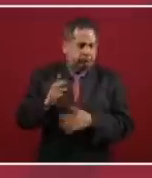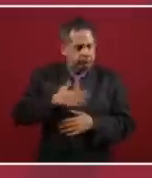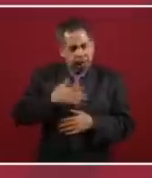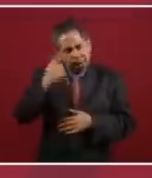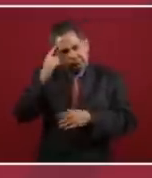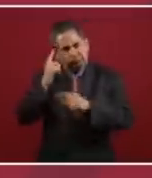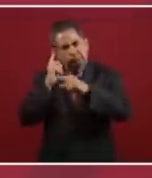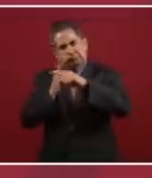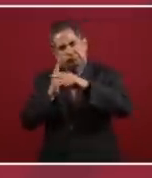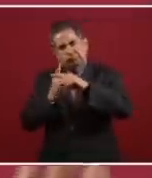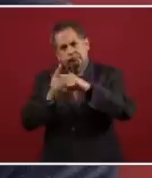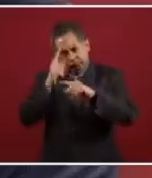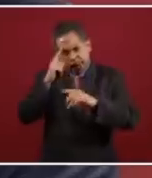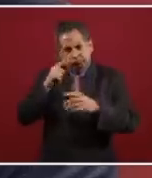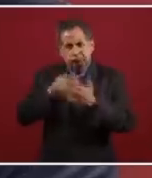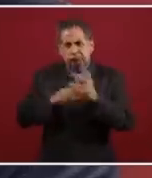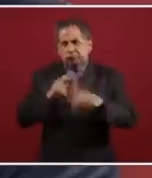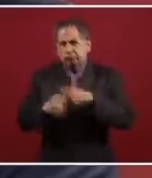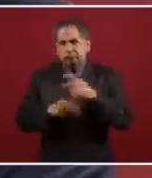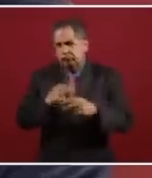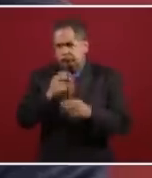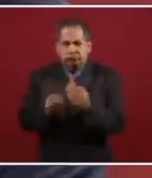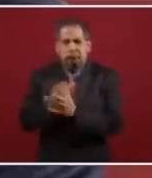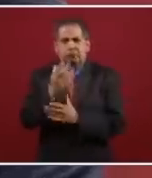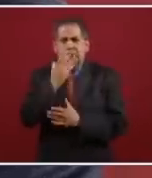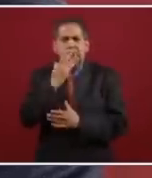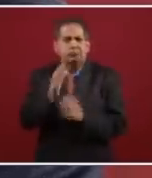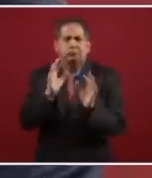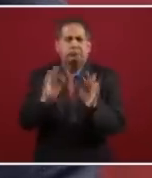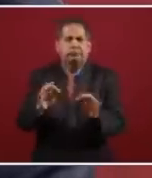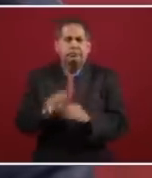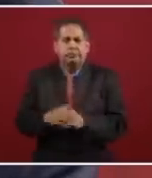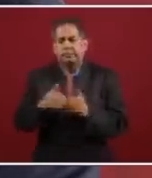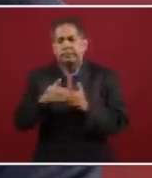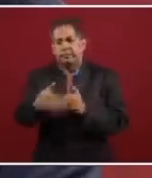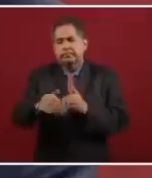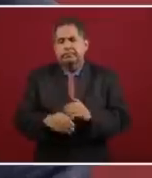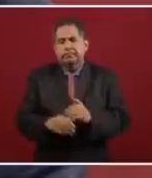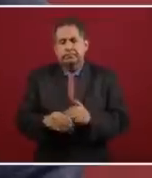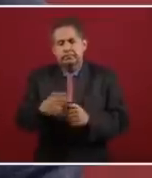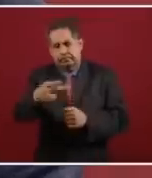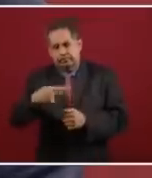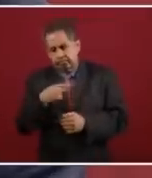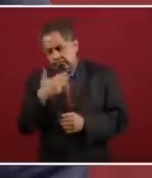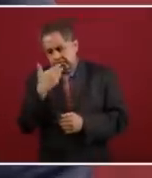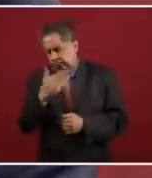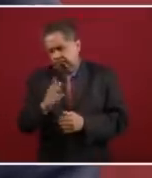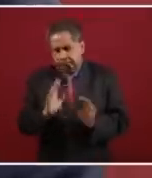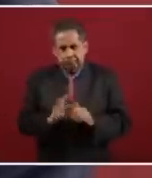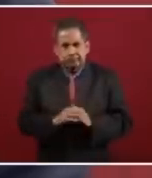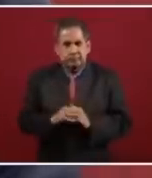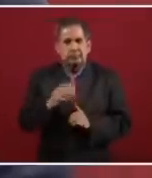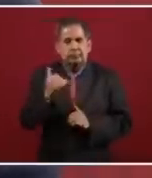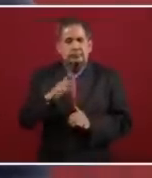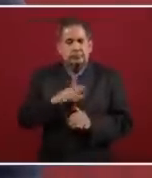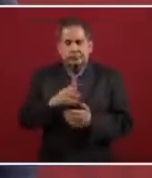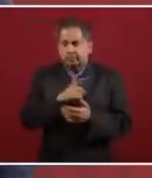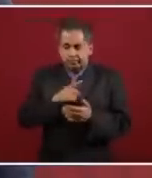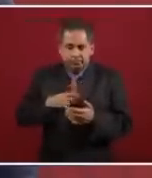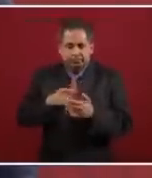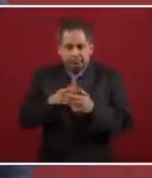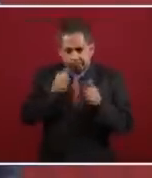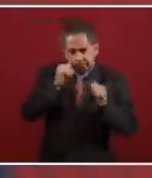optimista, o sea, creo que vamos a salir bien adelante por tu pregunta, y hay que estar nada